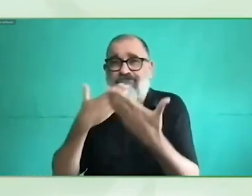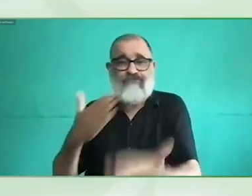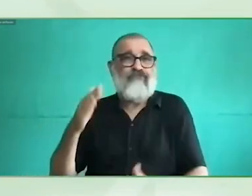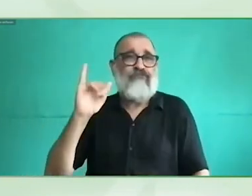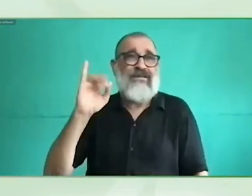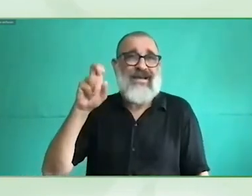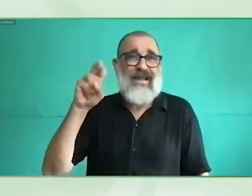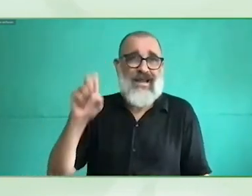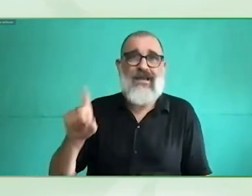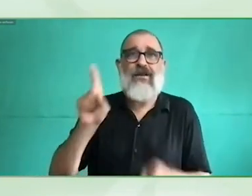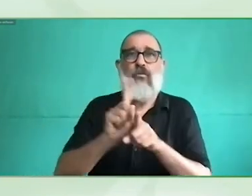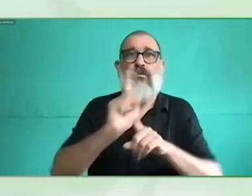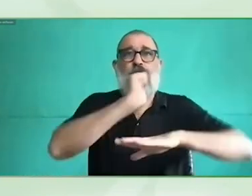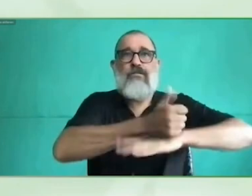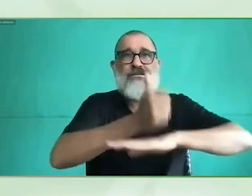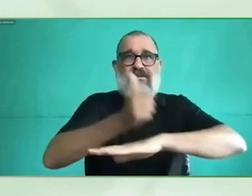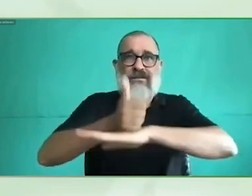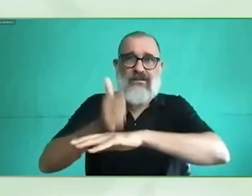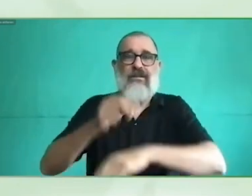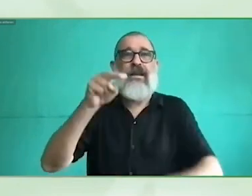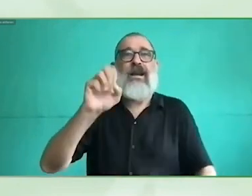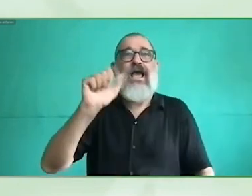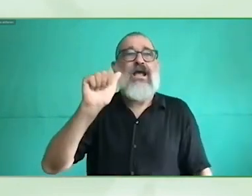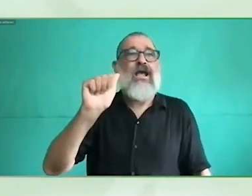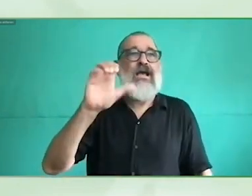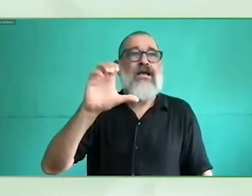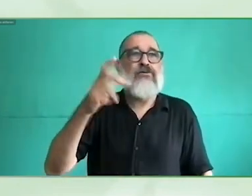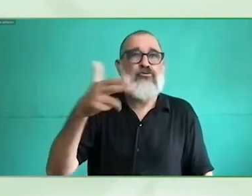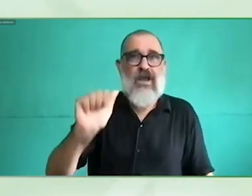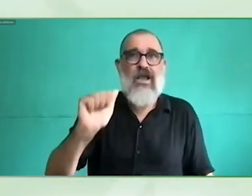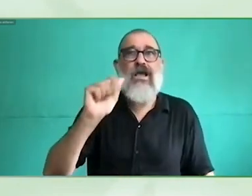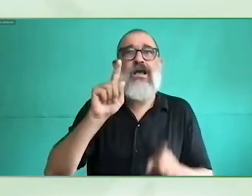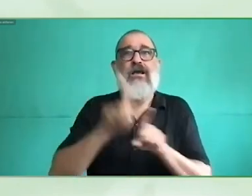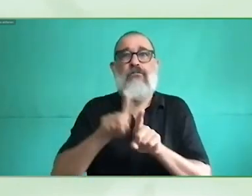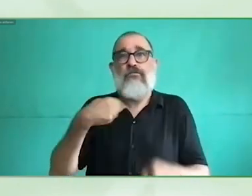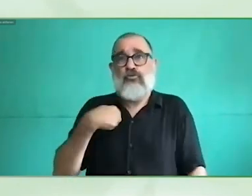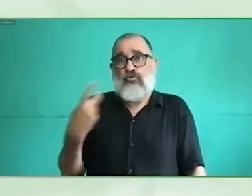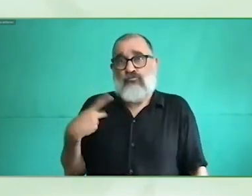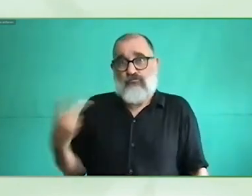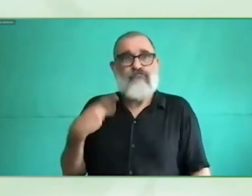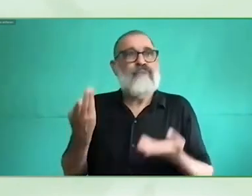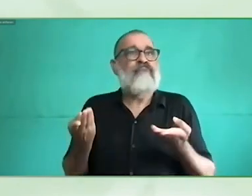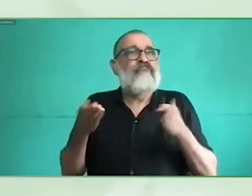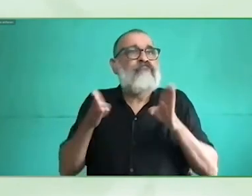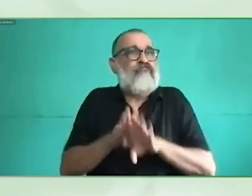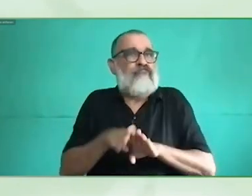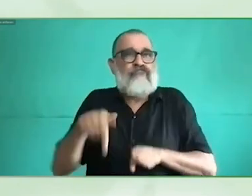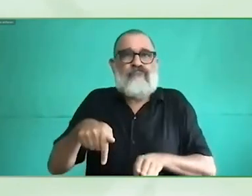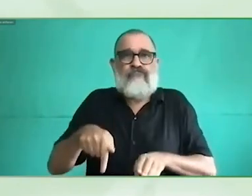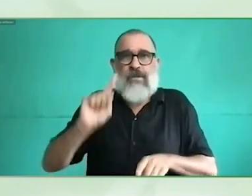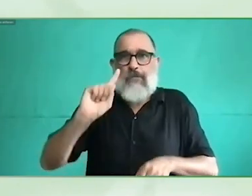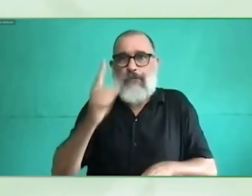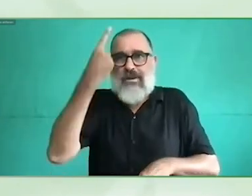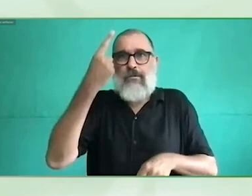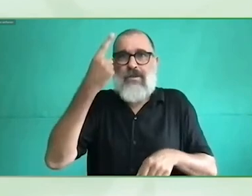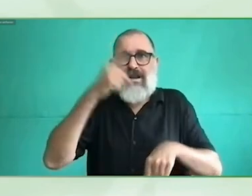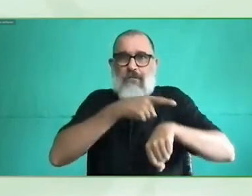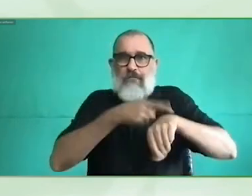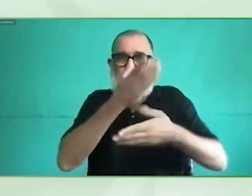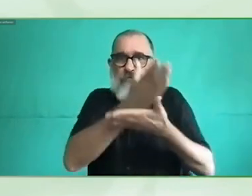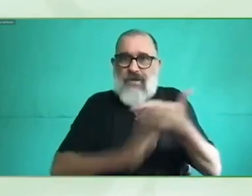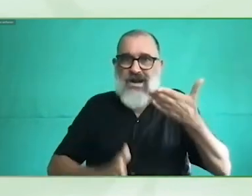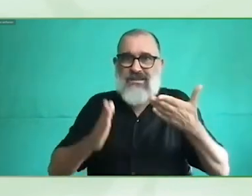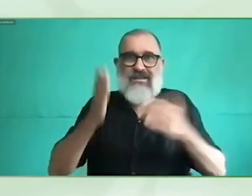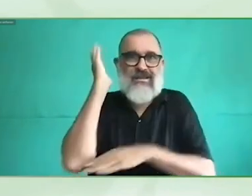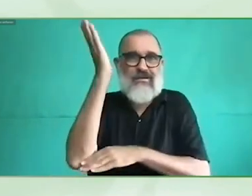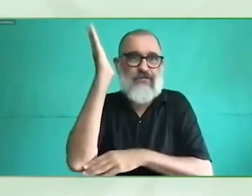vayan preparando motores Andrés berochi el próximo moderador para la sesión que se viene a continuación vamos a tener una breve